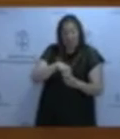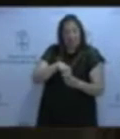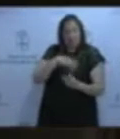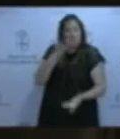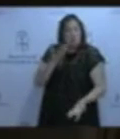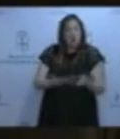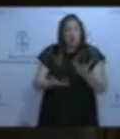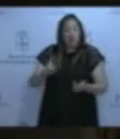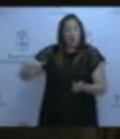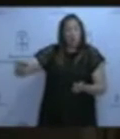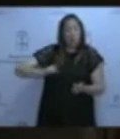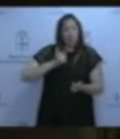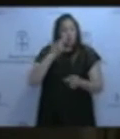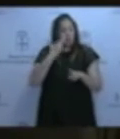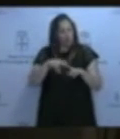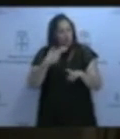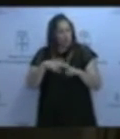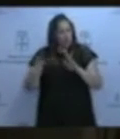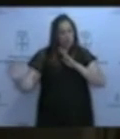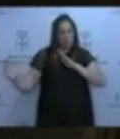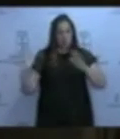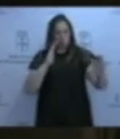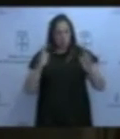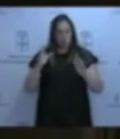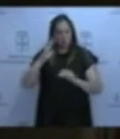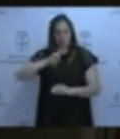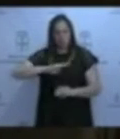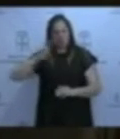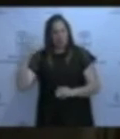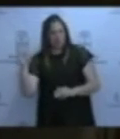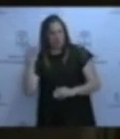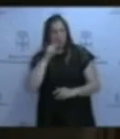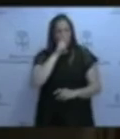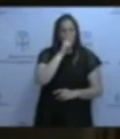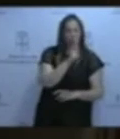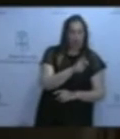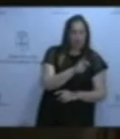oportunidad política del momento del Partido Popular y del Partido Socialista